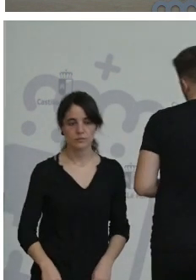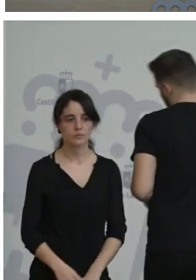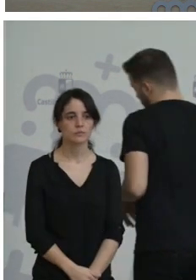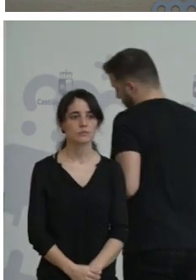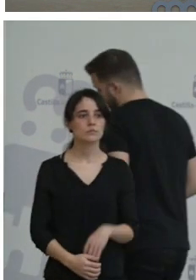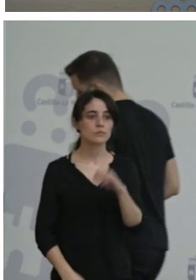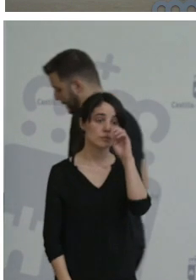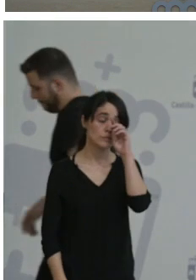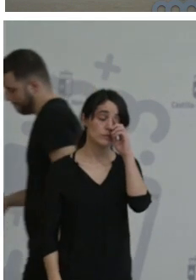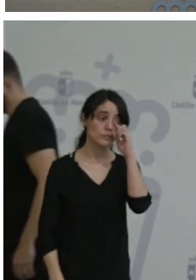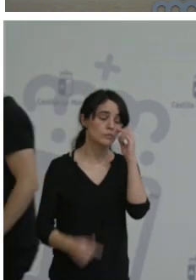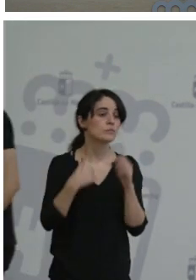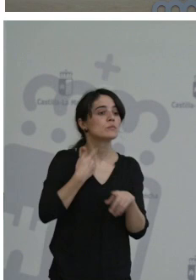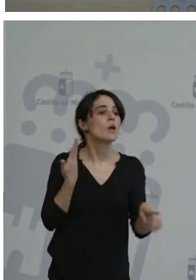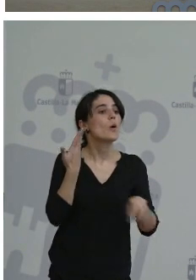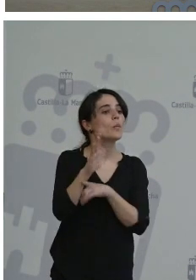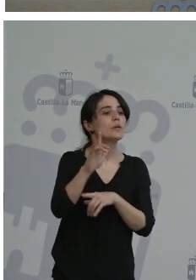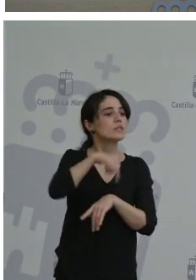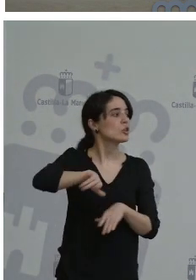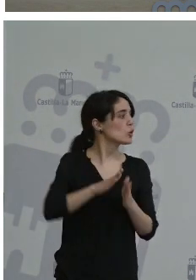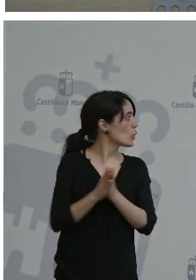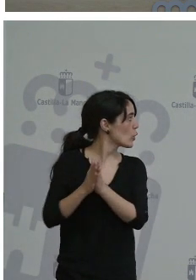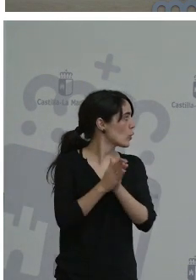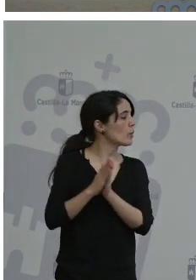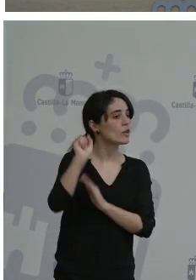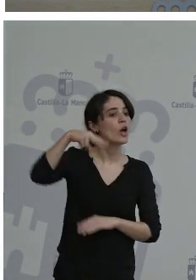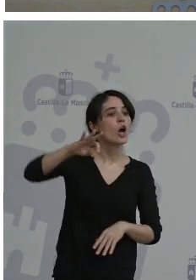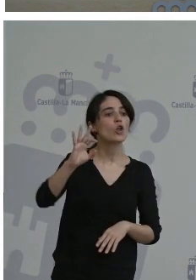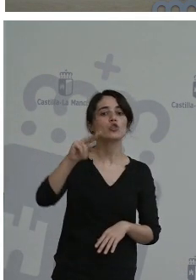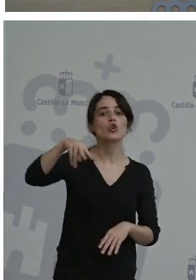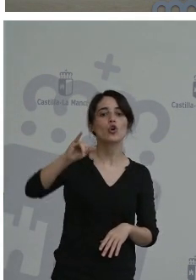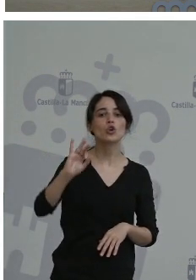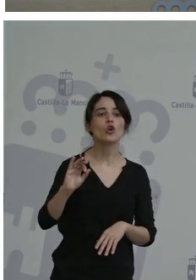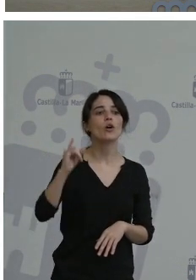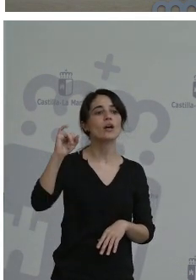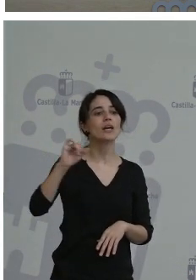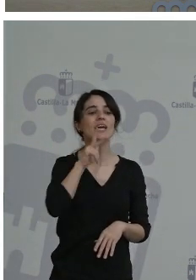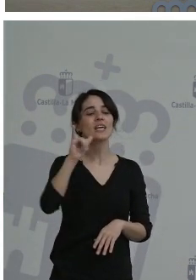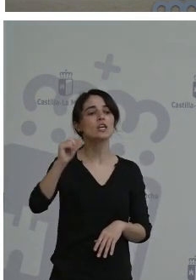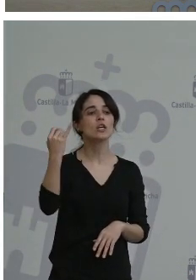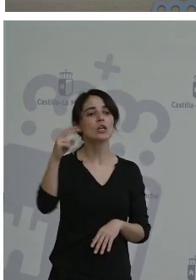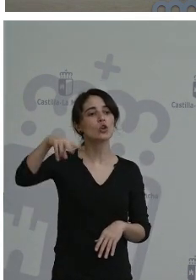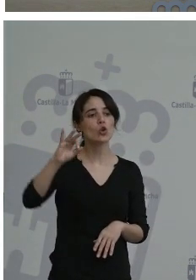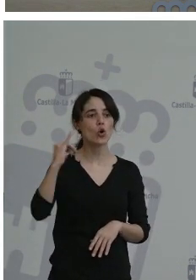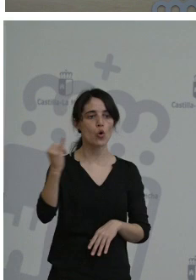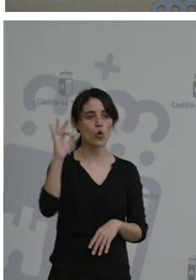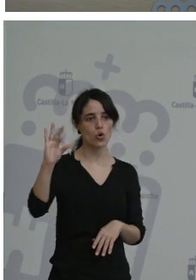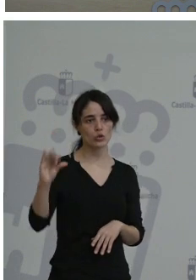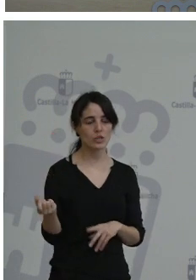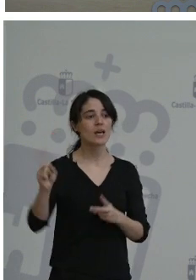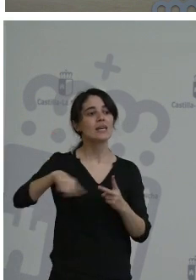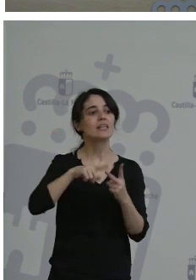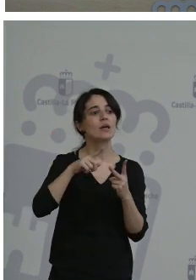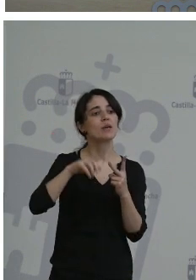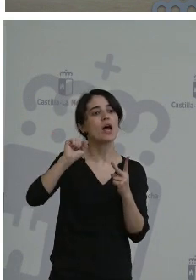Aquí os presento a mis compañeros Antonio Hinojosa y Azar Augustos, que van a ser las dos personas que van a estar impartiendo los